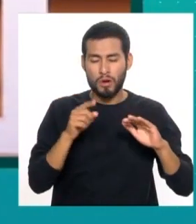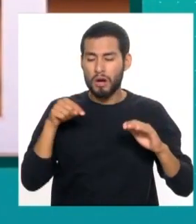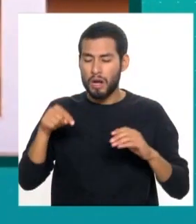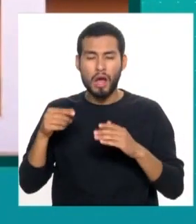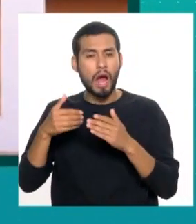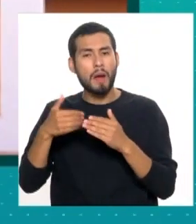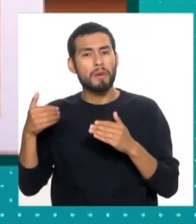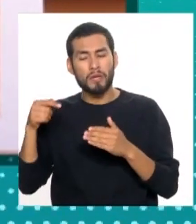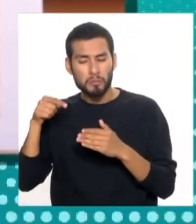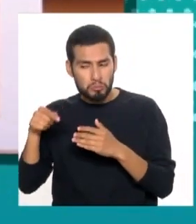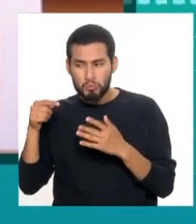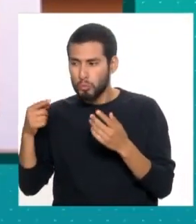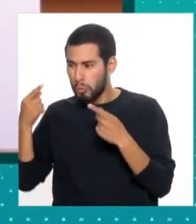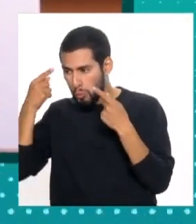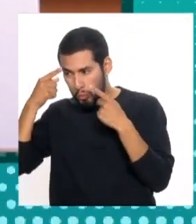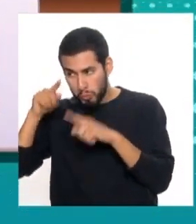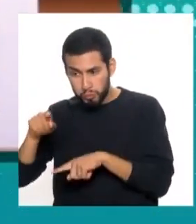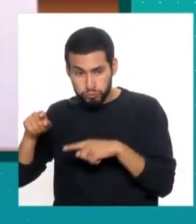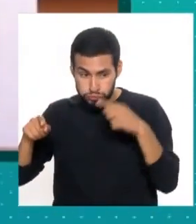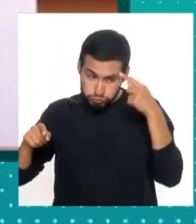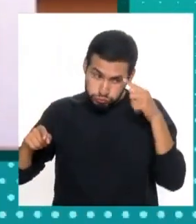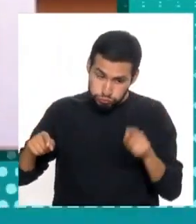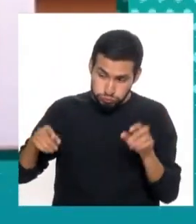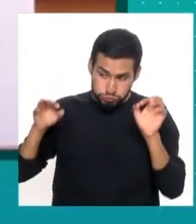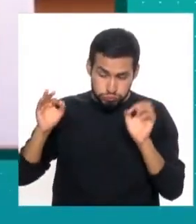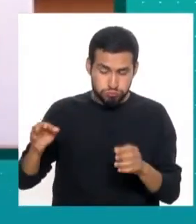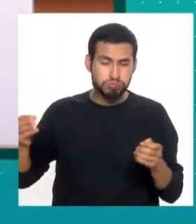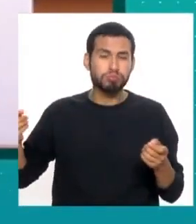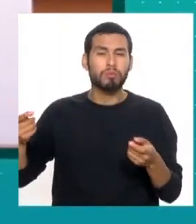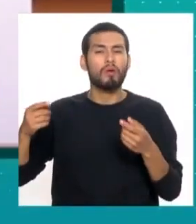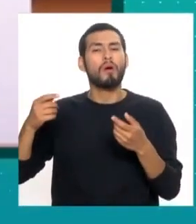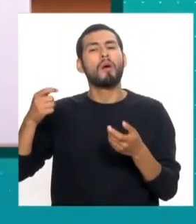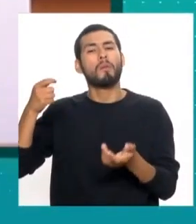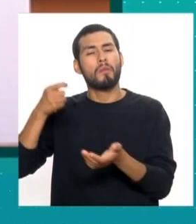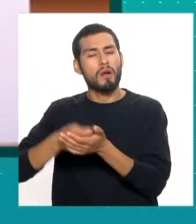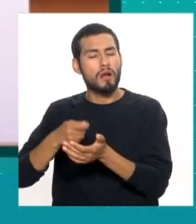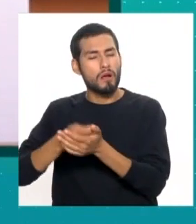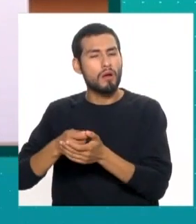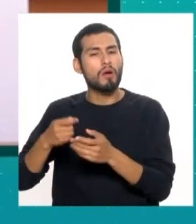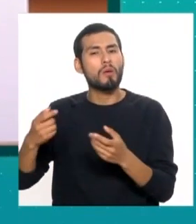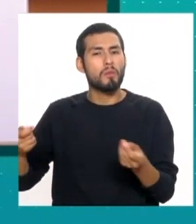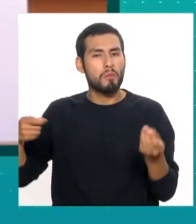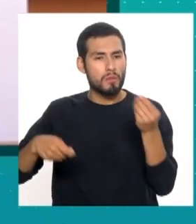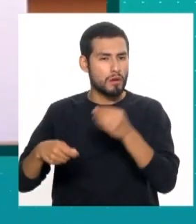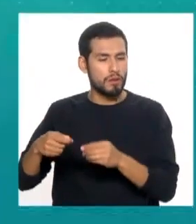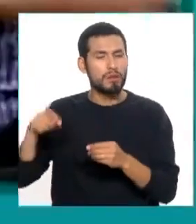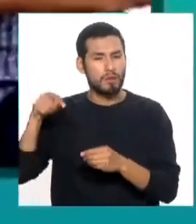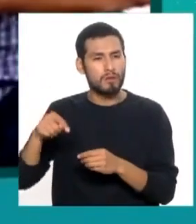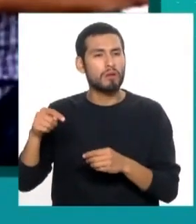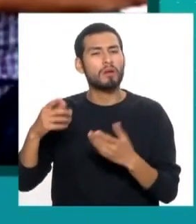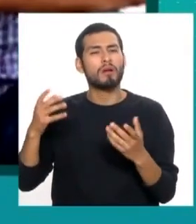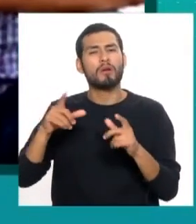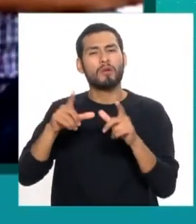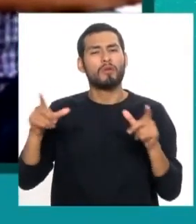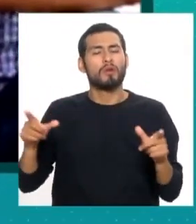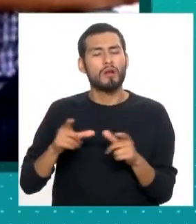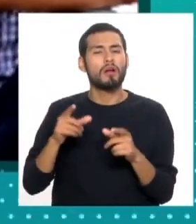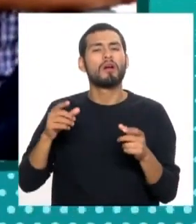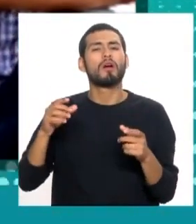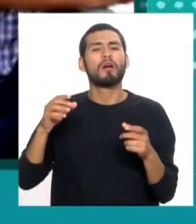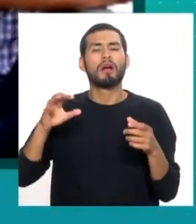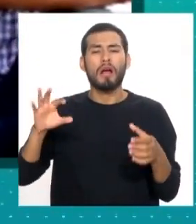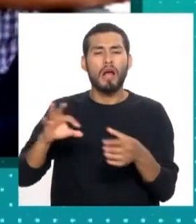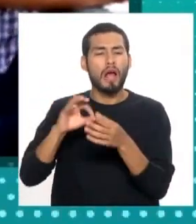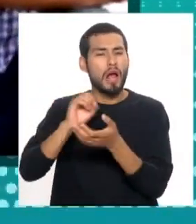Aquí, ambas partes se ponen de acuerdo y establecen el monto de la pensión. Esto se puede hacer en las demunas o centros de